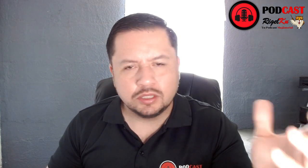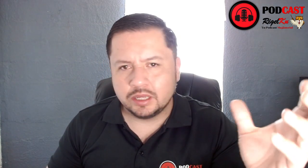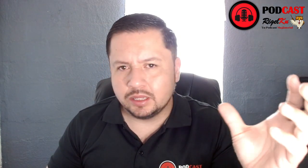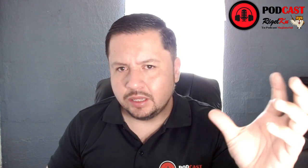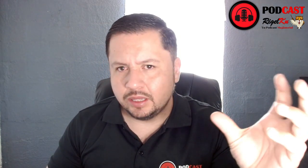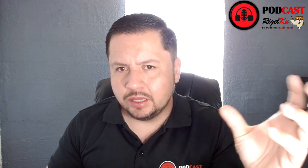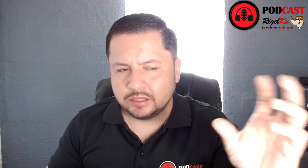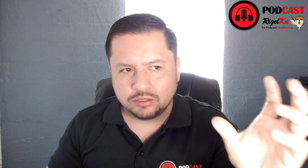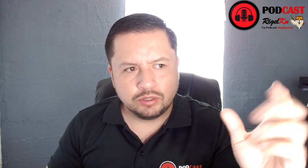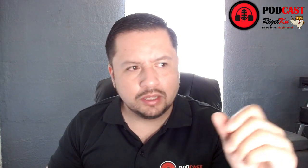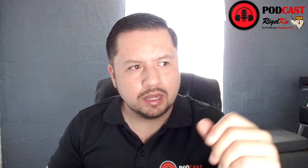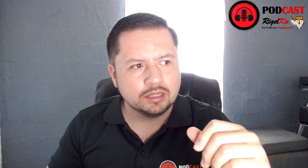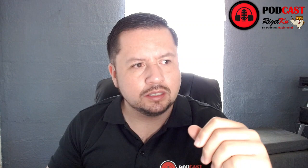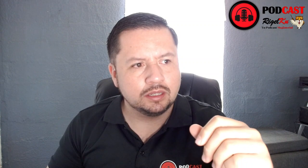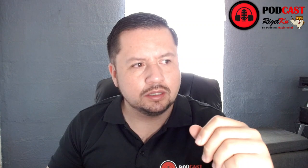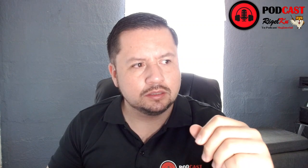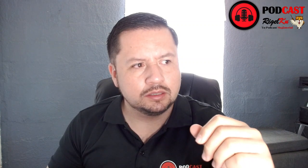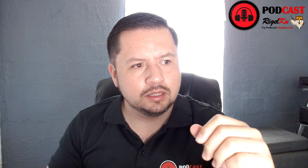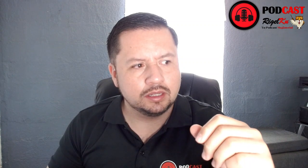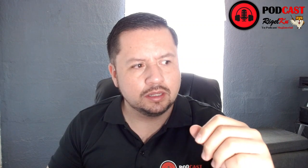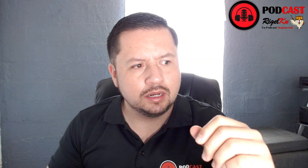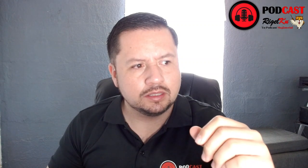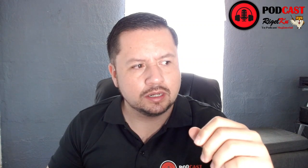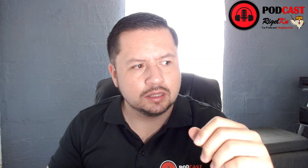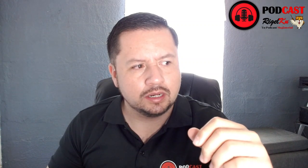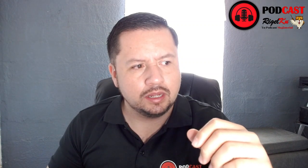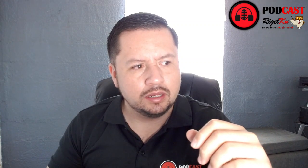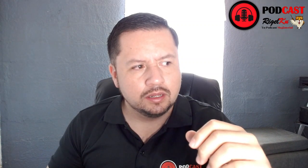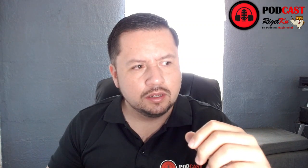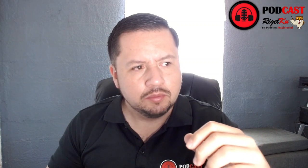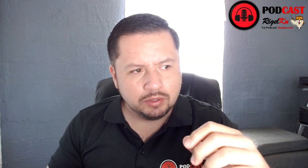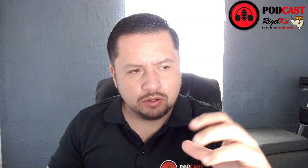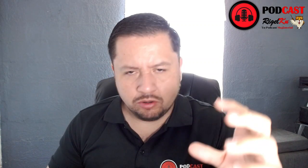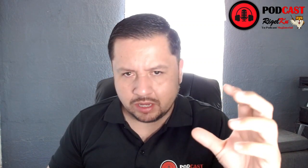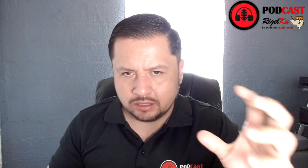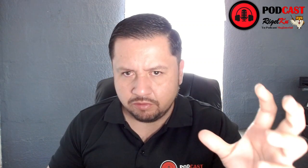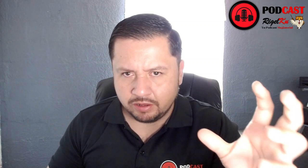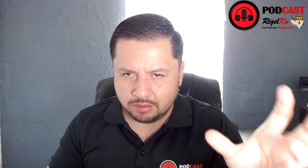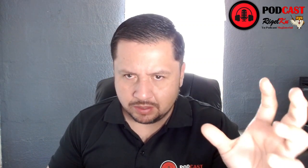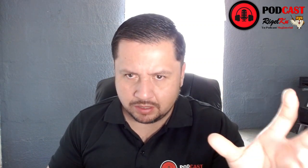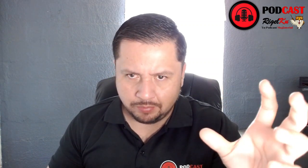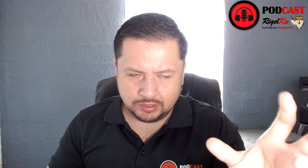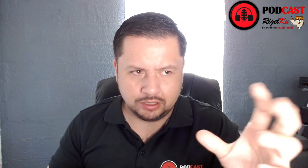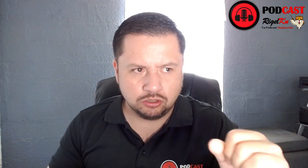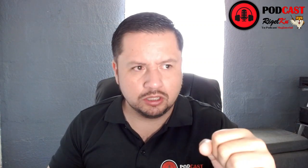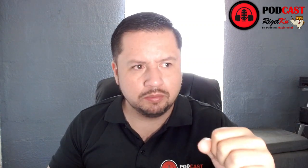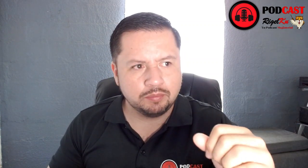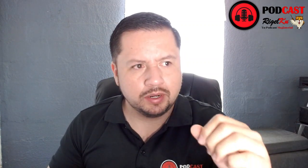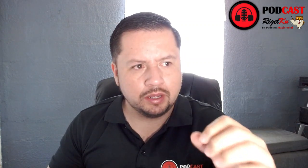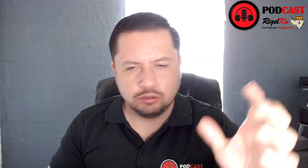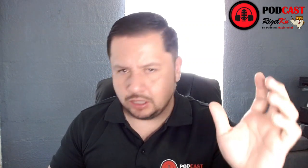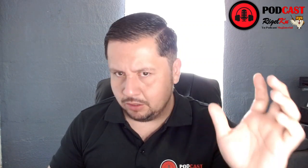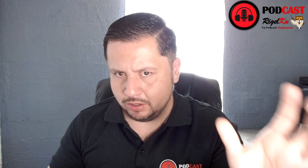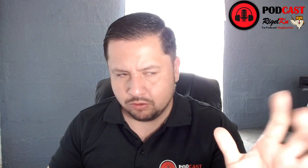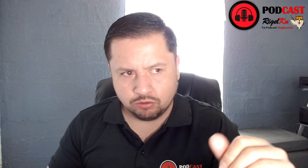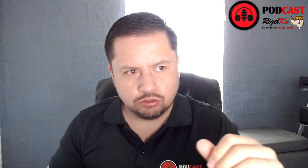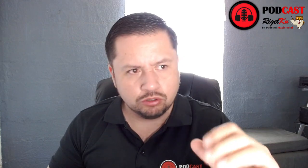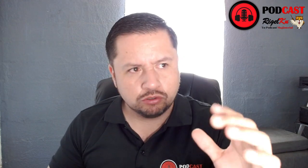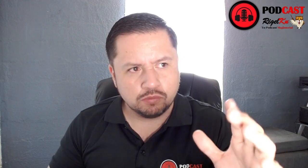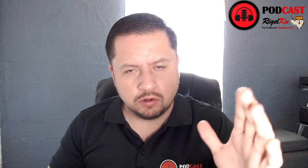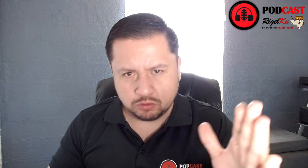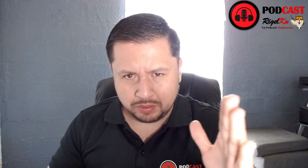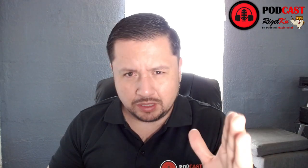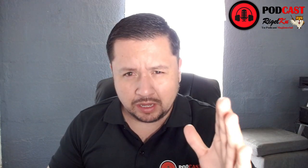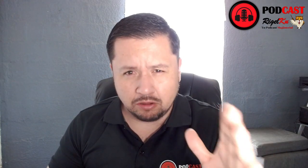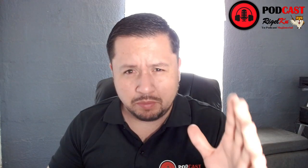compañeros de estas unidades de la Secretaría, pero creo que hace falta más capacitación también para ellos, al igual que con